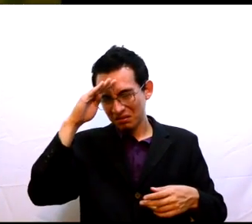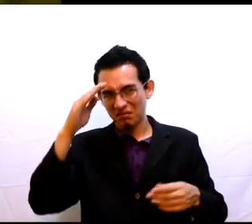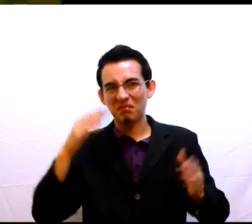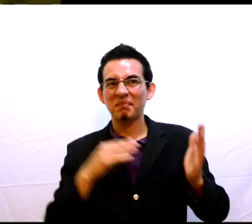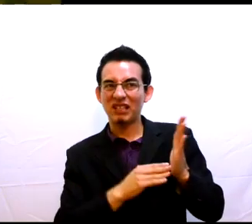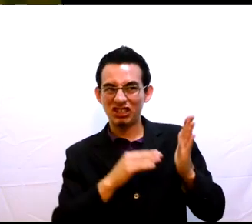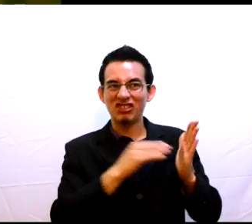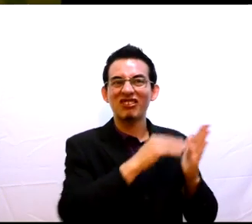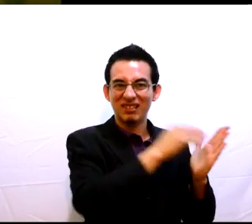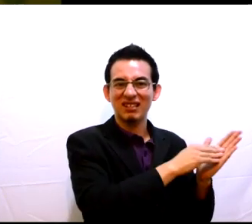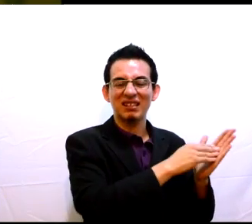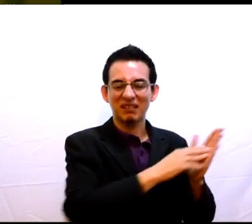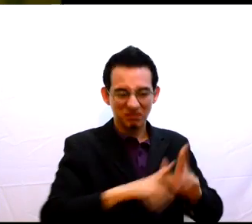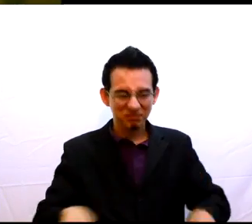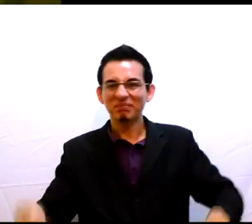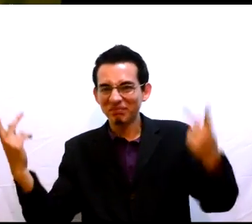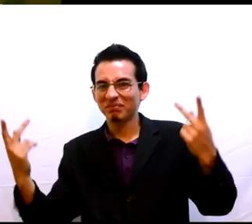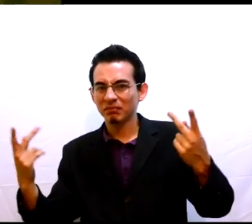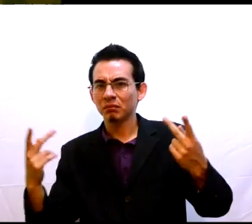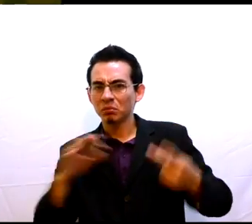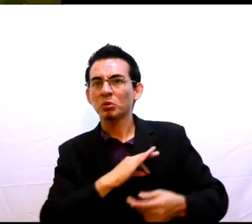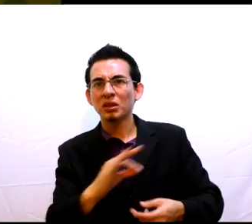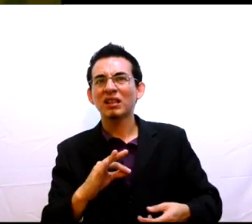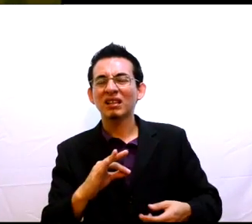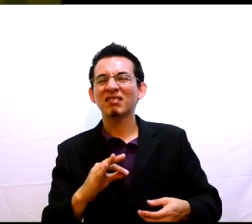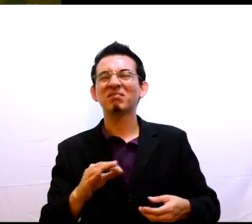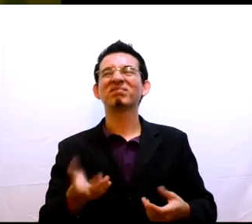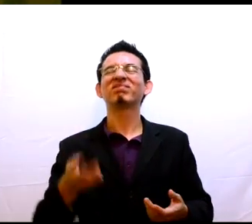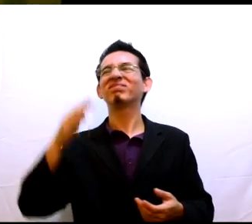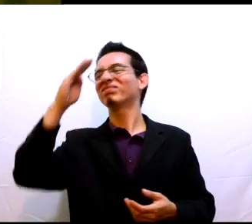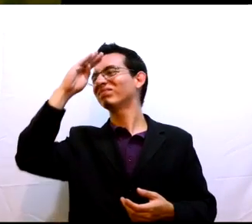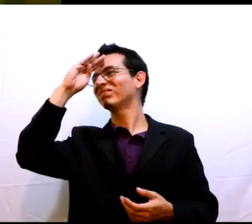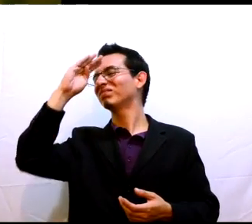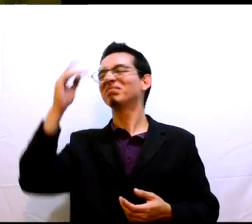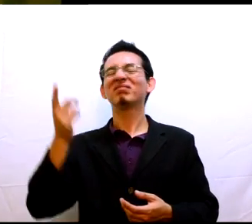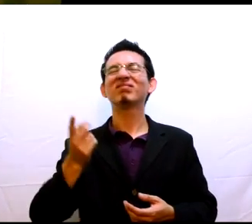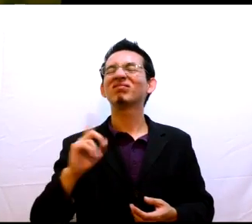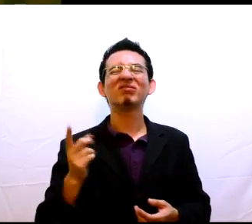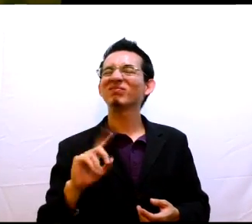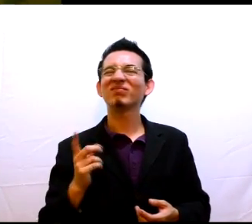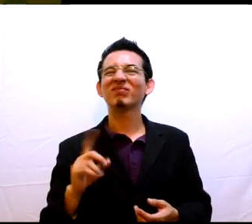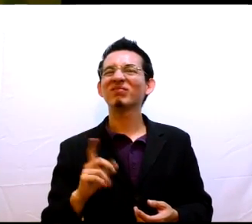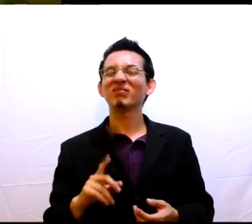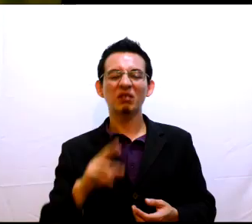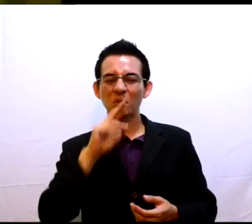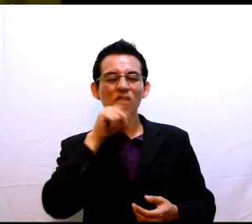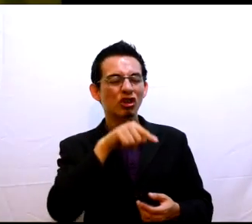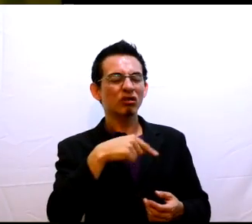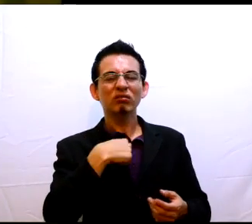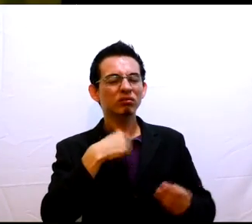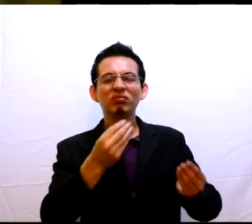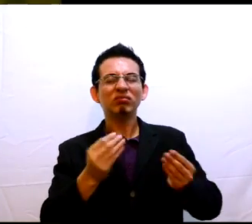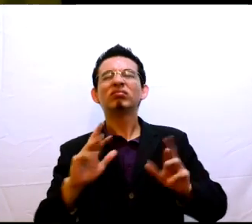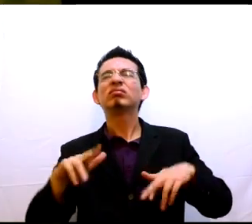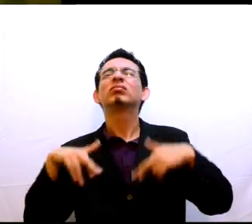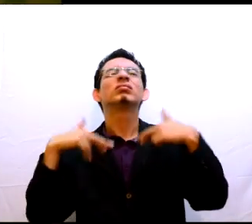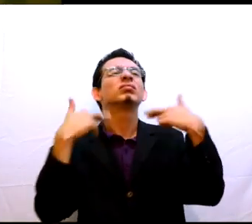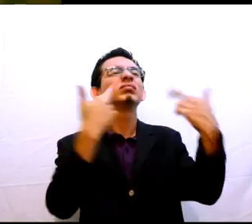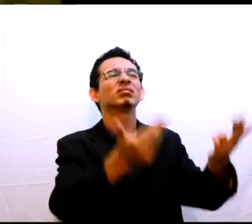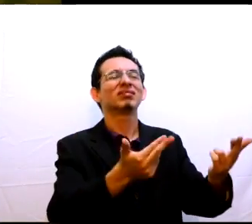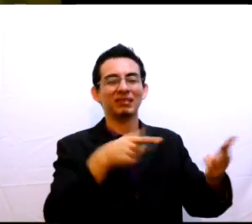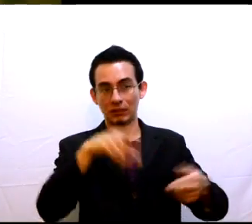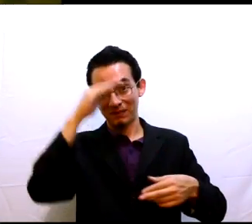millones y tos pero dije no lo voy a donar lo estoy